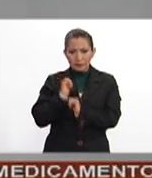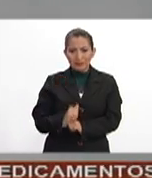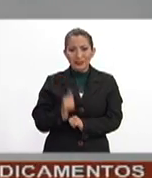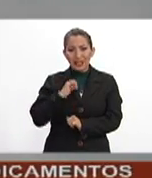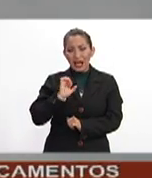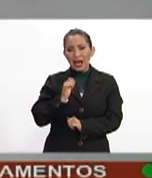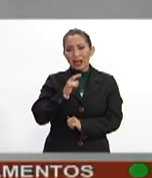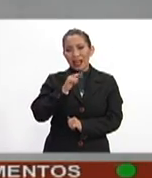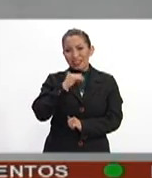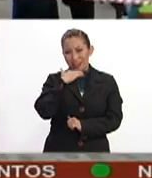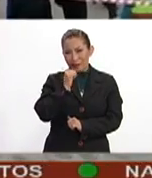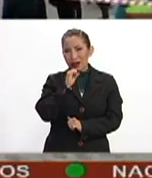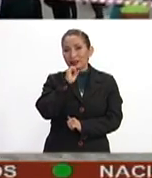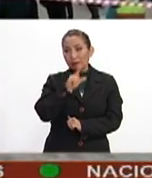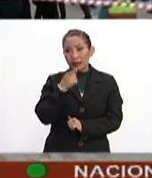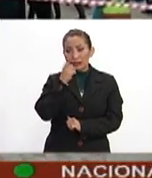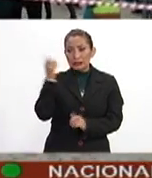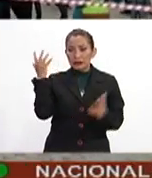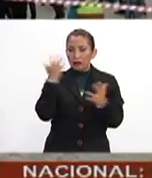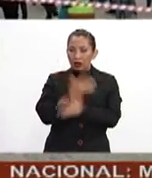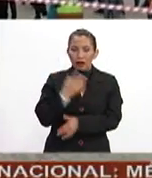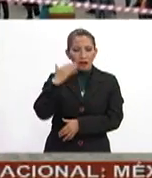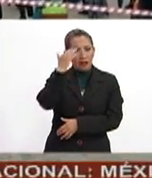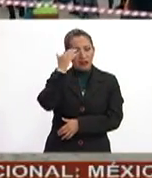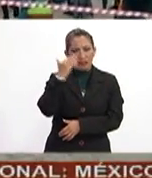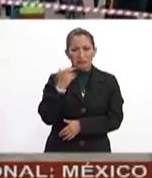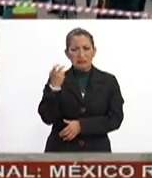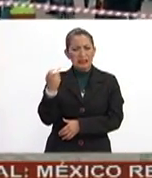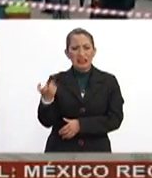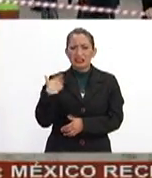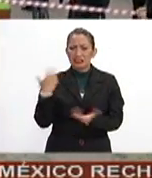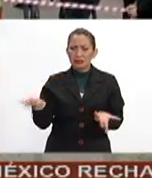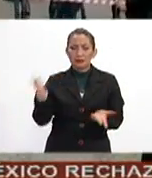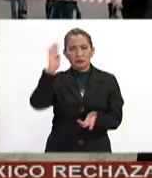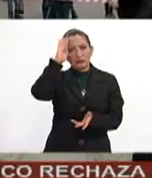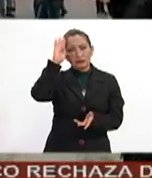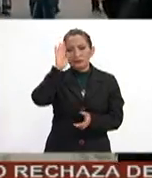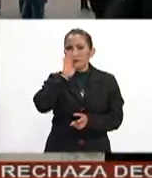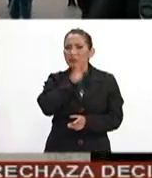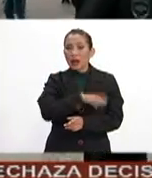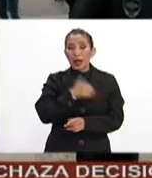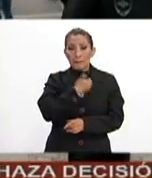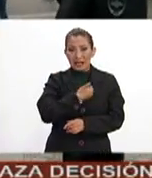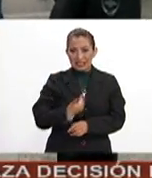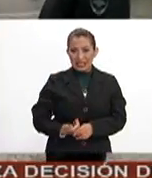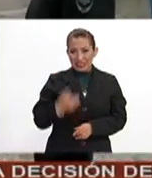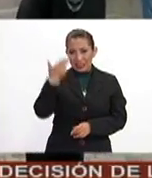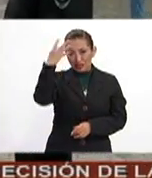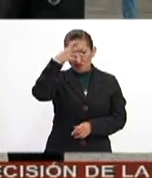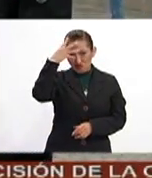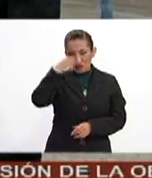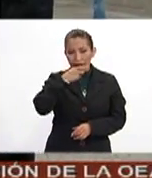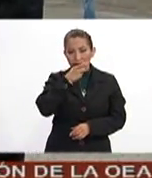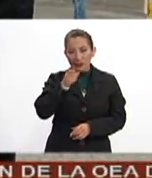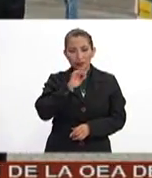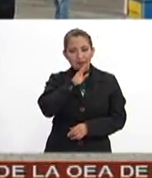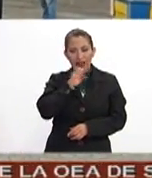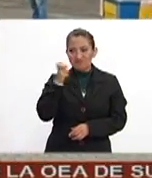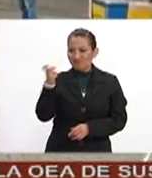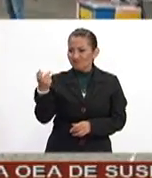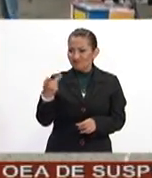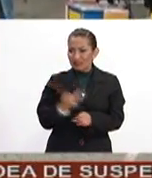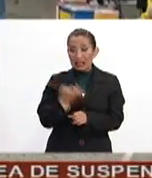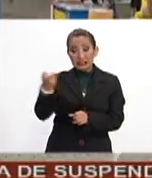alemana Angela Merkel manifestó su horror ante lo que calificó como un acto bárbaro. El presidente Donald Trump condenó el ataque,